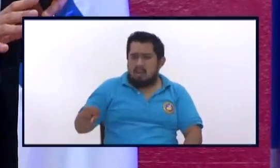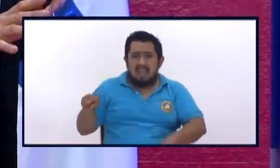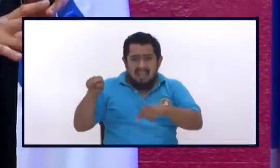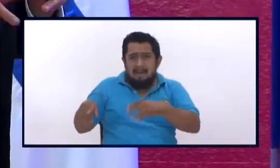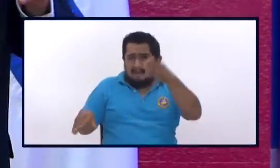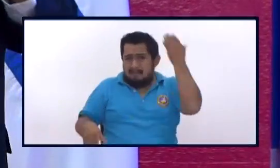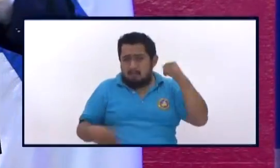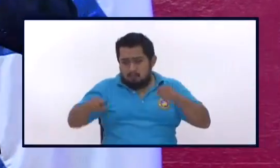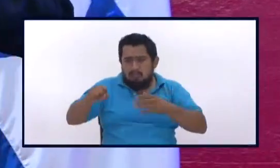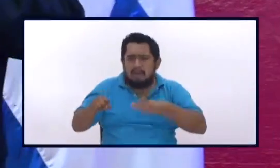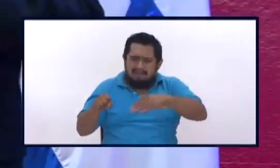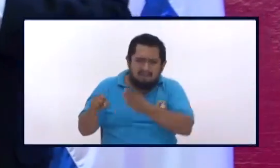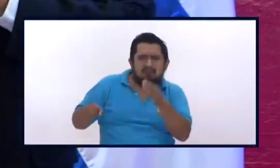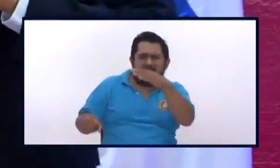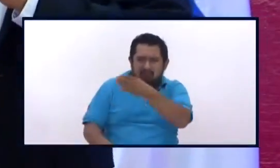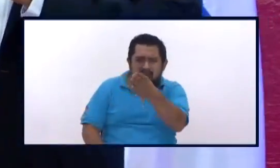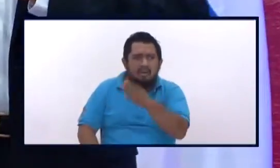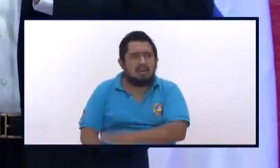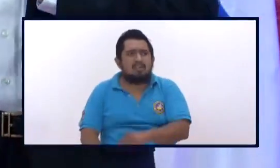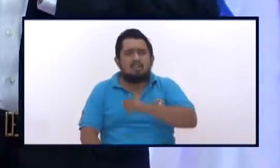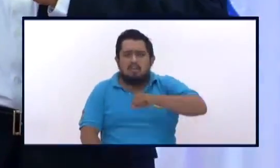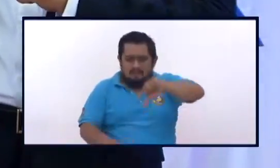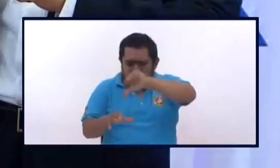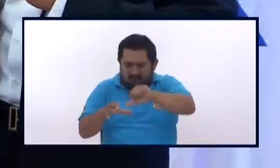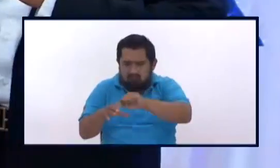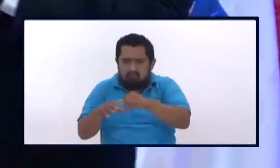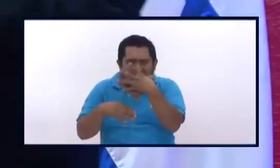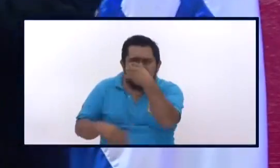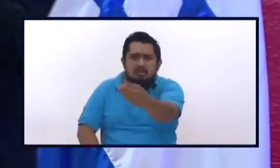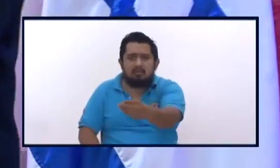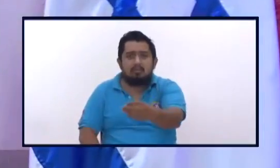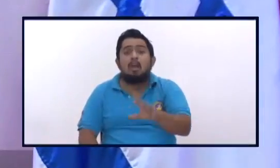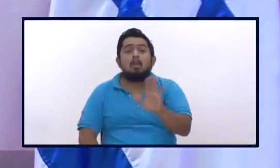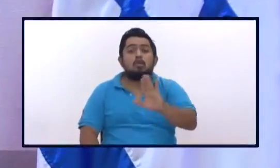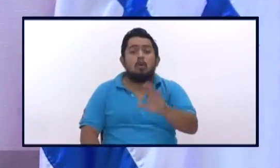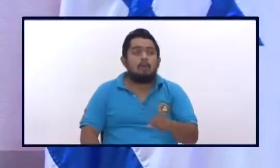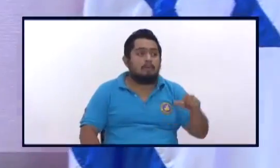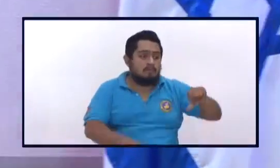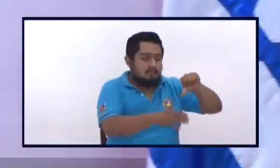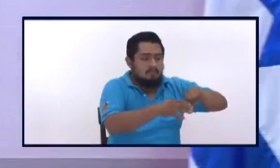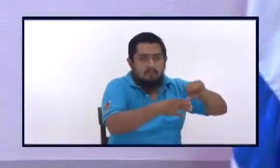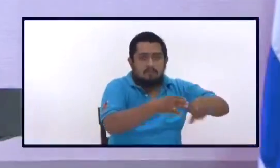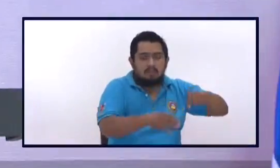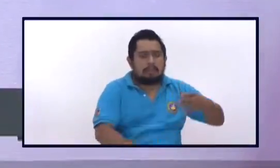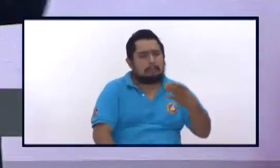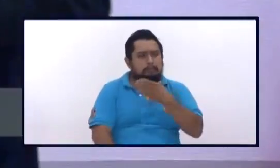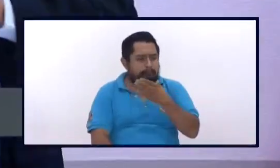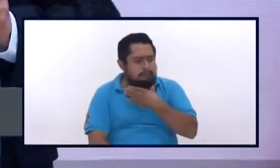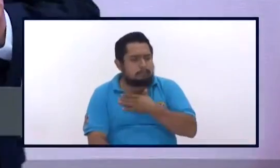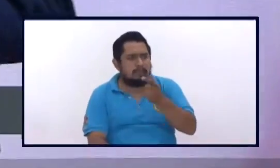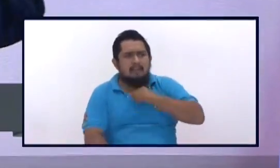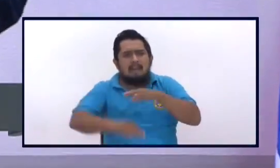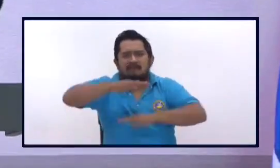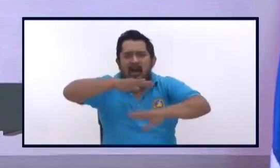si no había aceite usted le echaban que sea de cocina y ahí salía bola hoy no hoy tienen ciertos acá tan complicados en esta lo